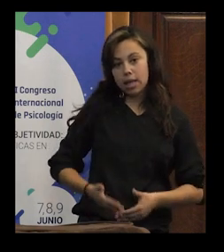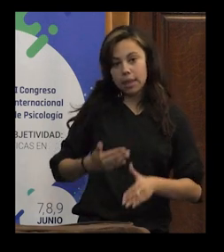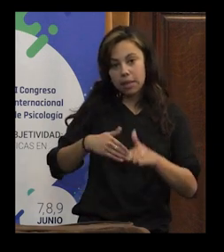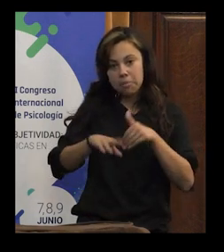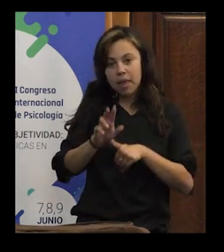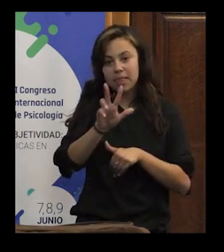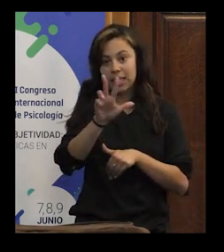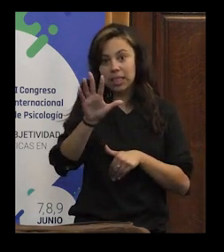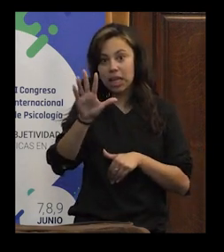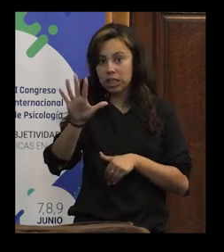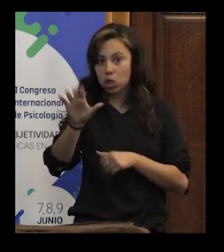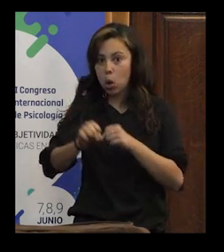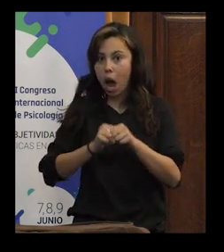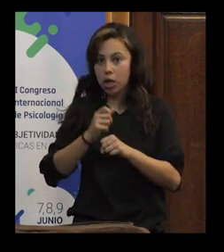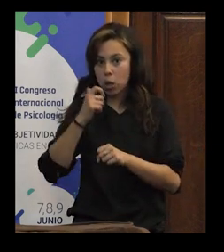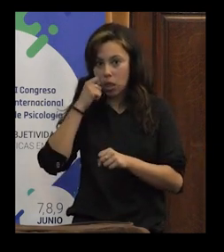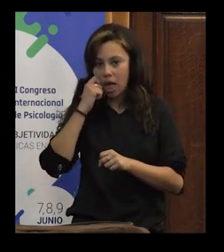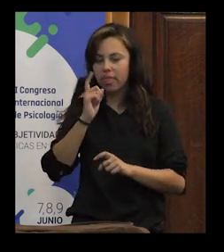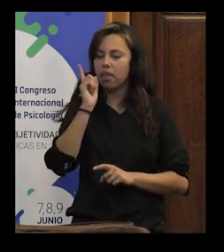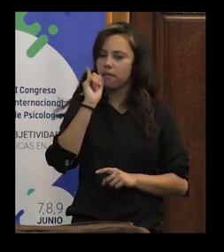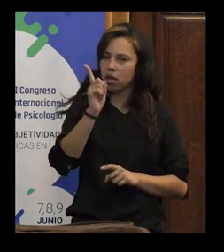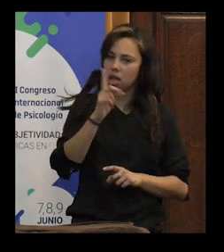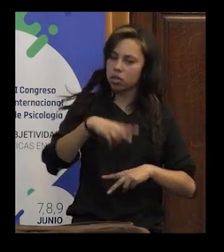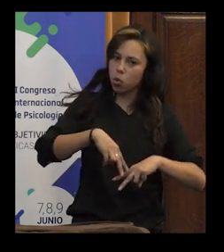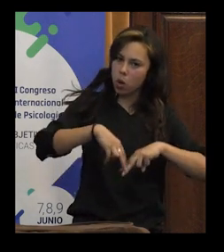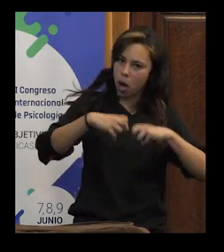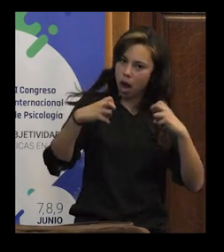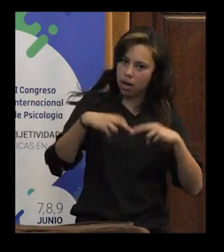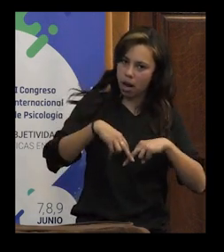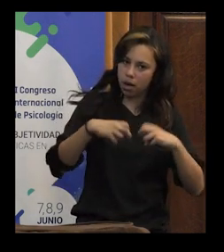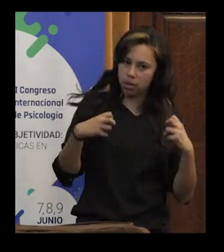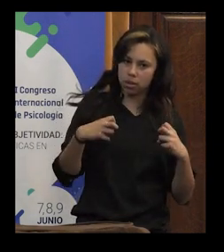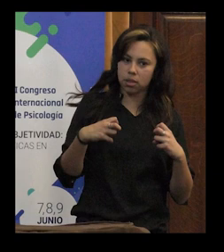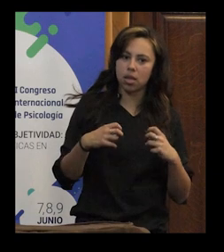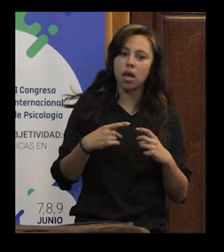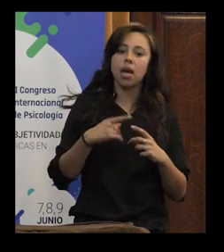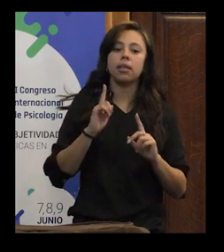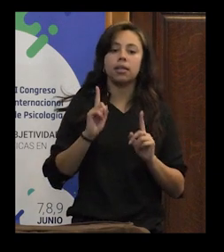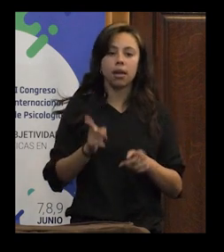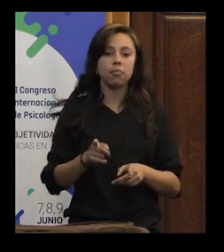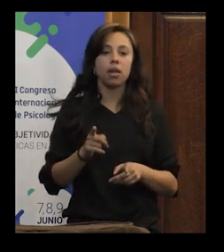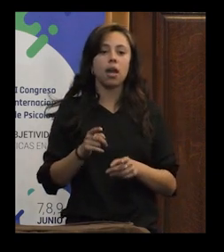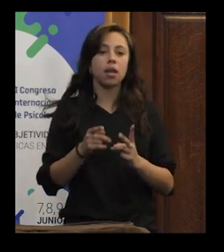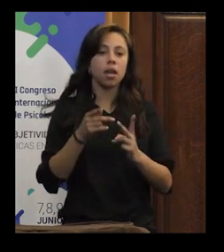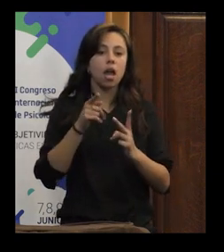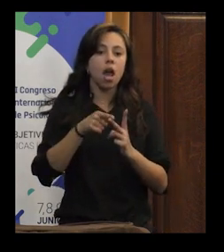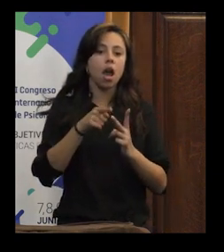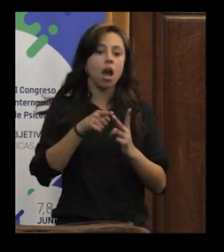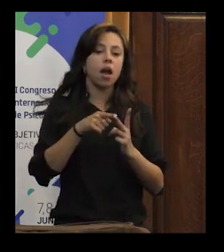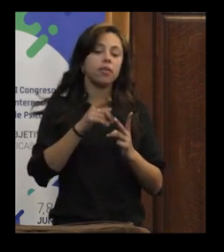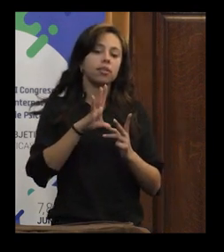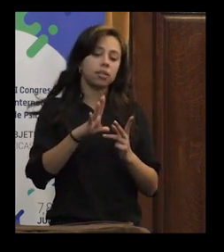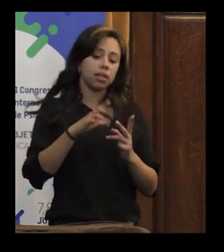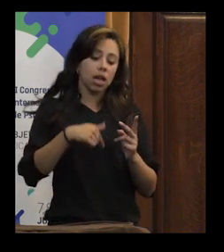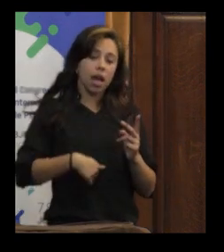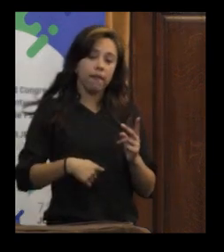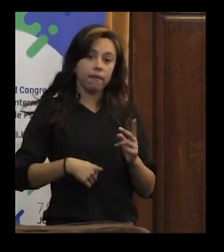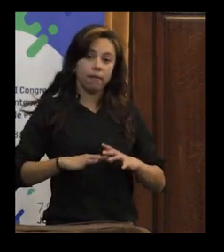amniocentesis y, por lo tanto, tener la opción de abortar caso su feto tenía síndrome de